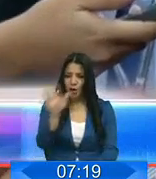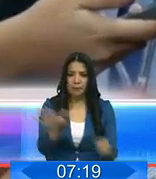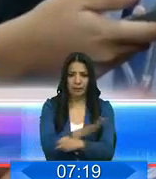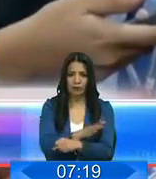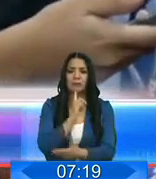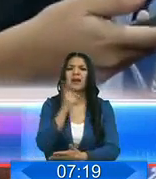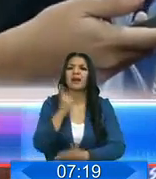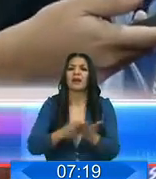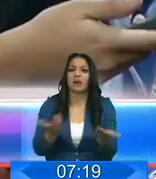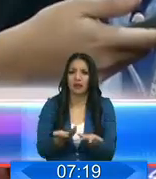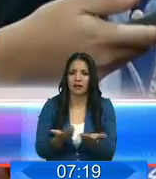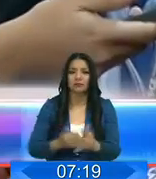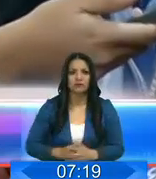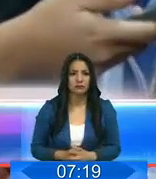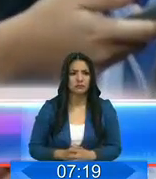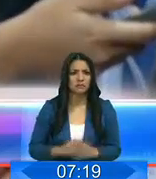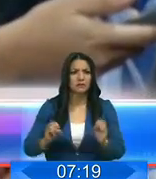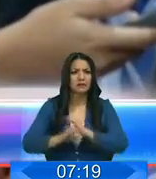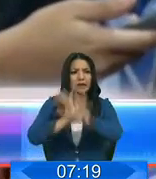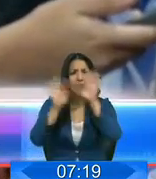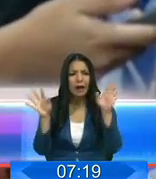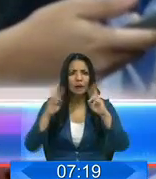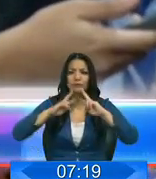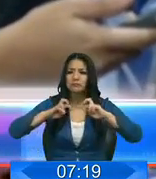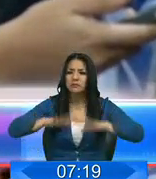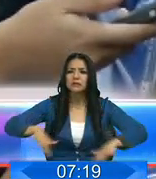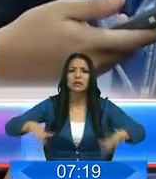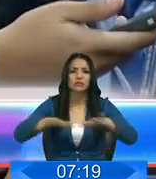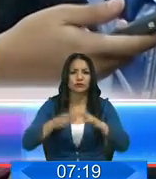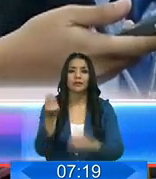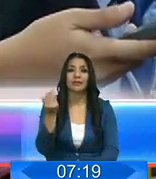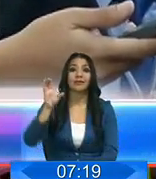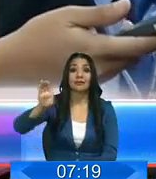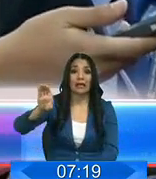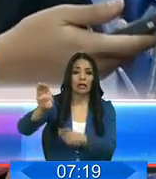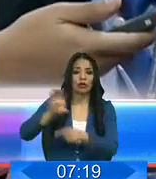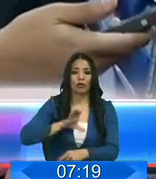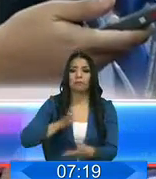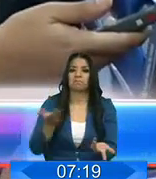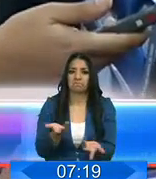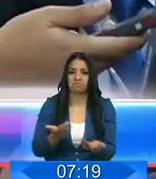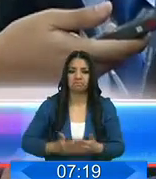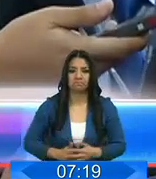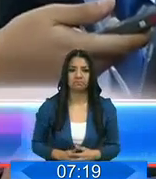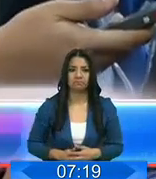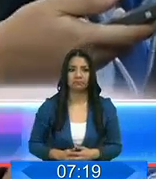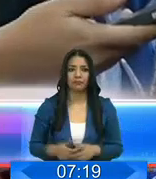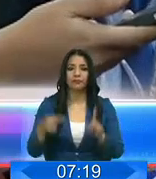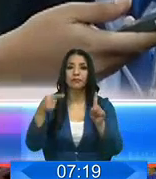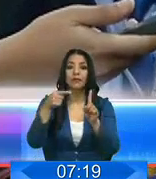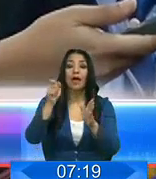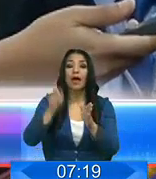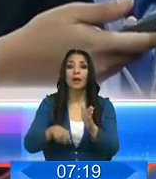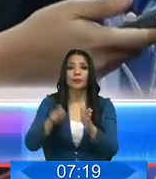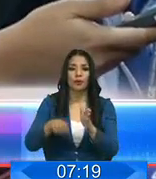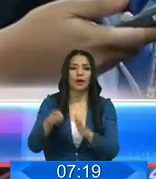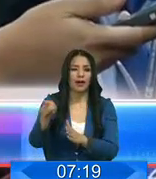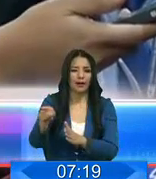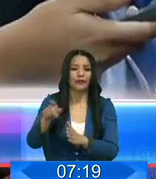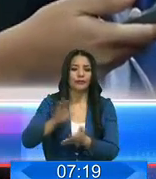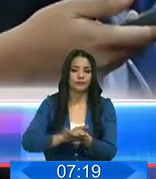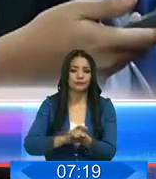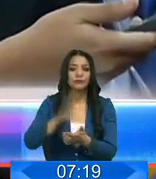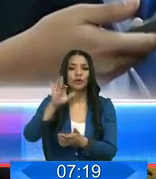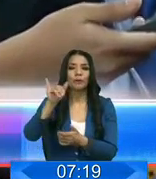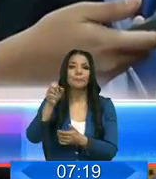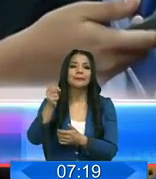tener claramente, hacer el rastreo correspondiente del origen de estos dineros, en la cual el señor abogado de la defensa efectivamente